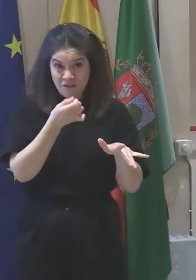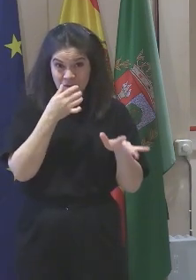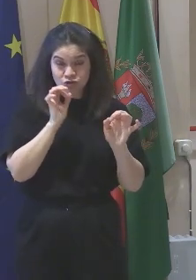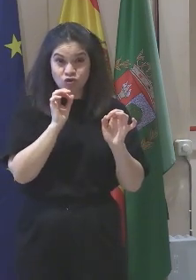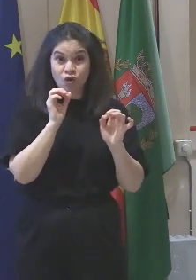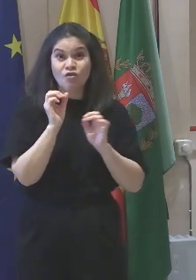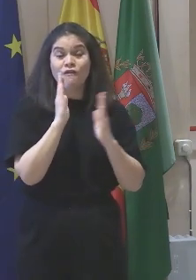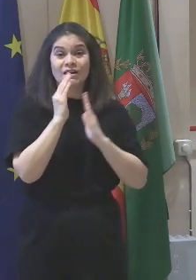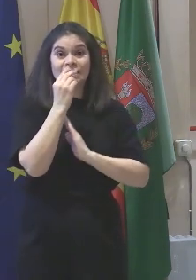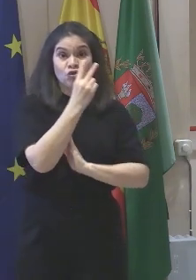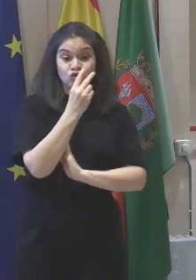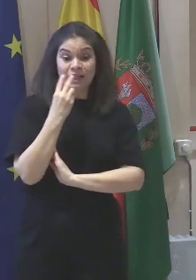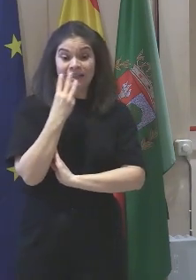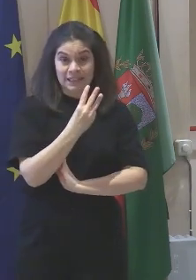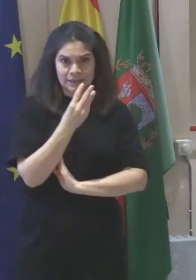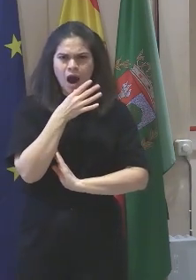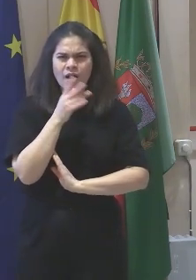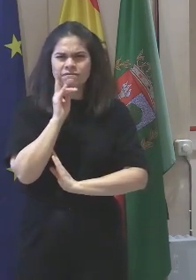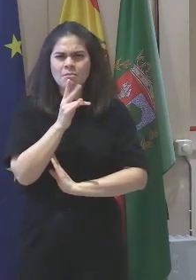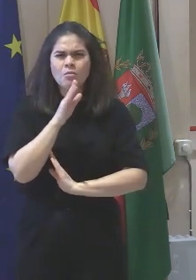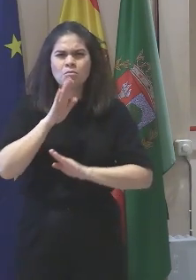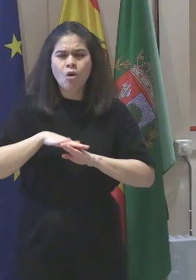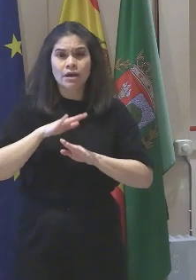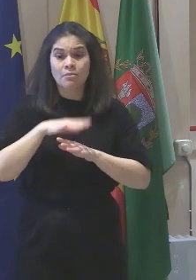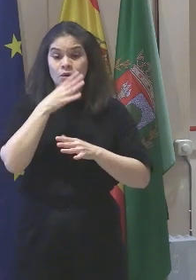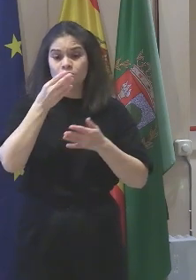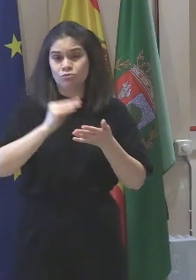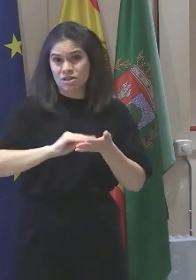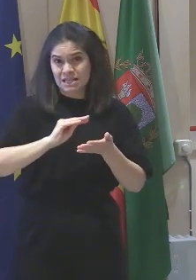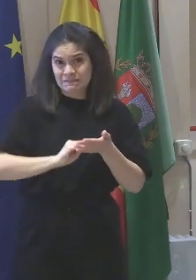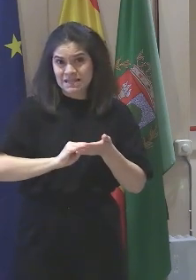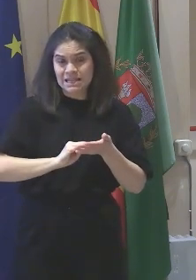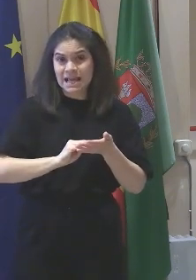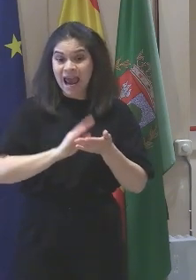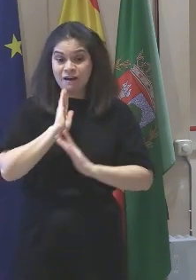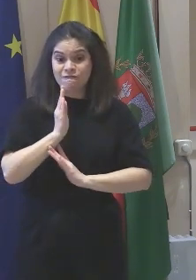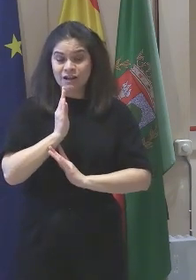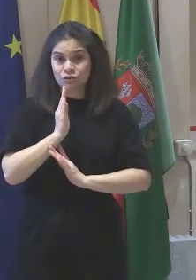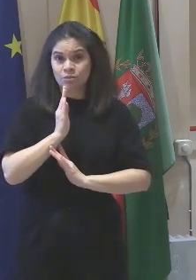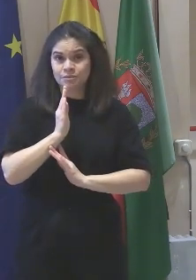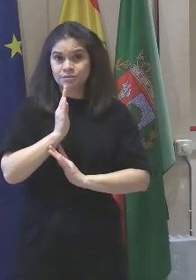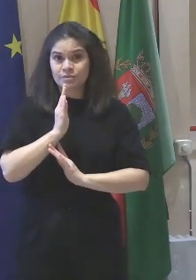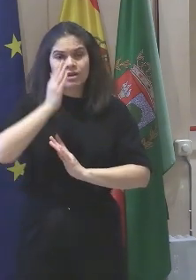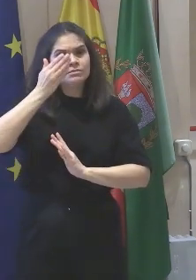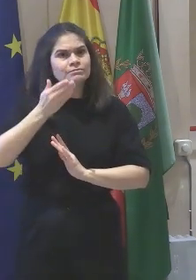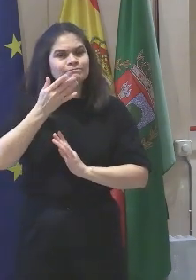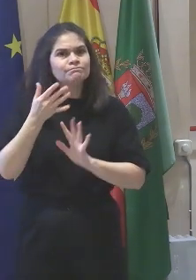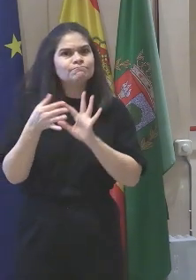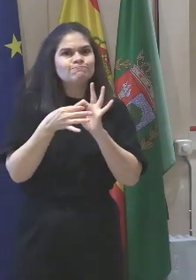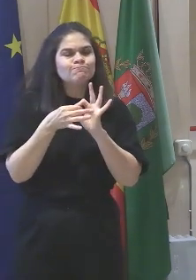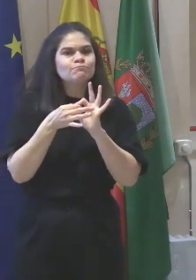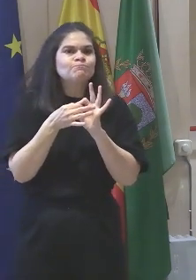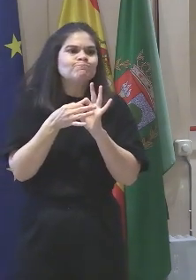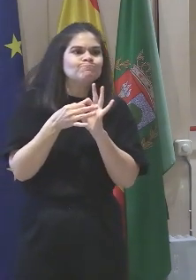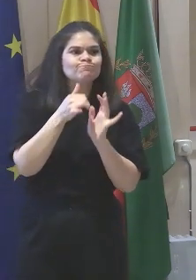entre fase 2 y fase 3. Ahora veremos por qué. Pues muchas veces porque el efecto, sobre todo, es relativamente